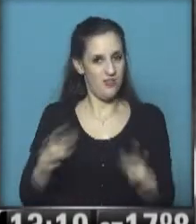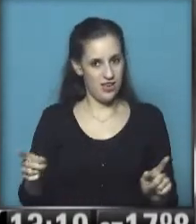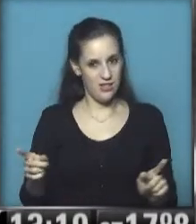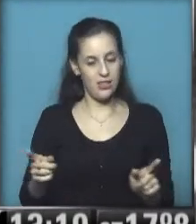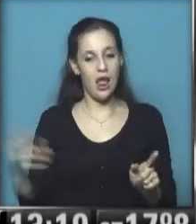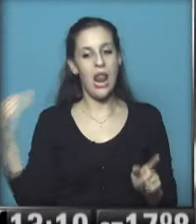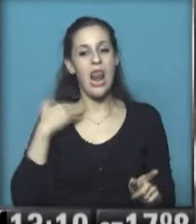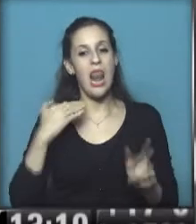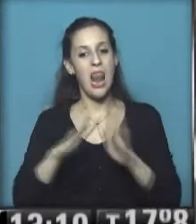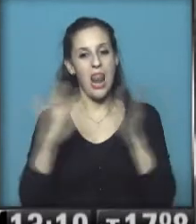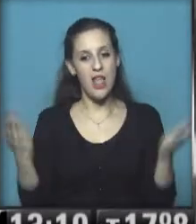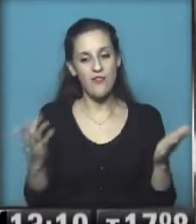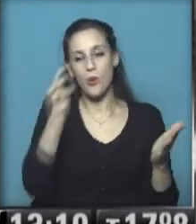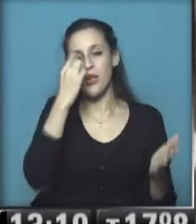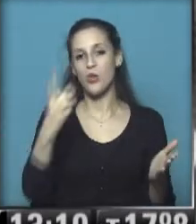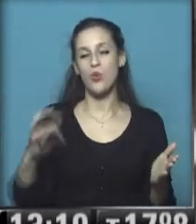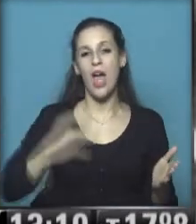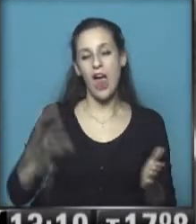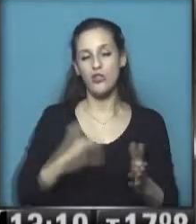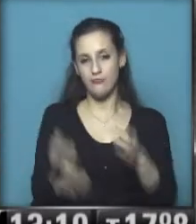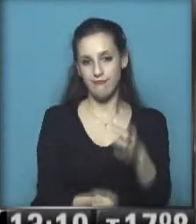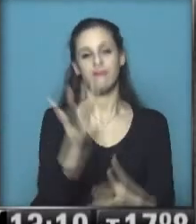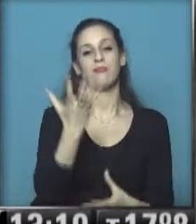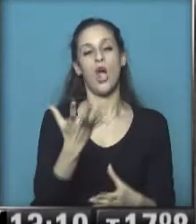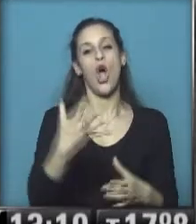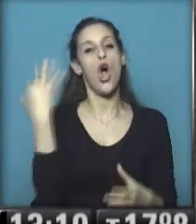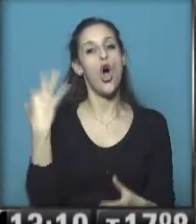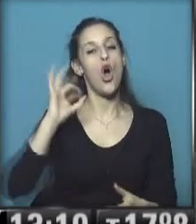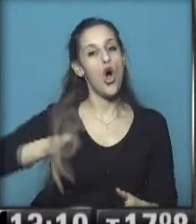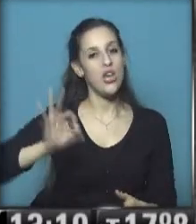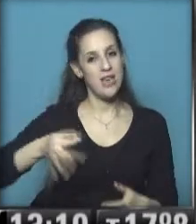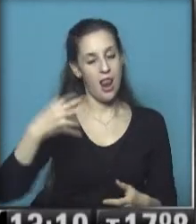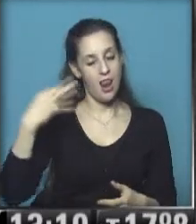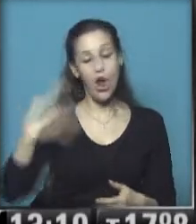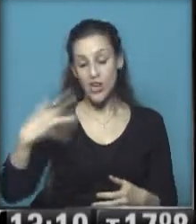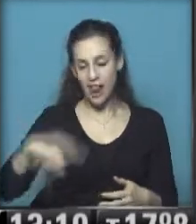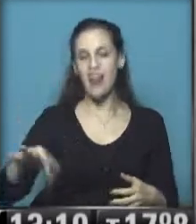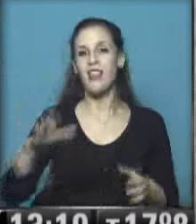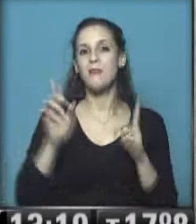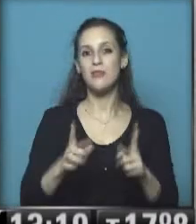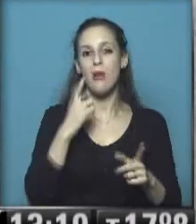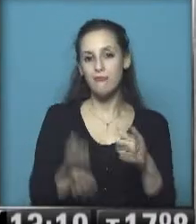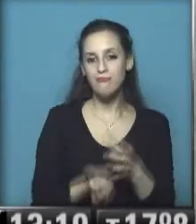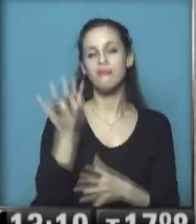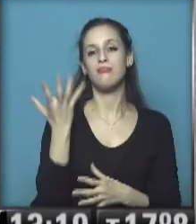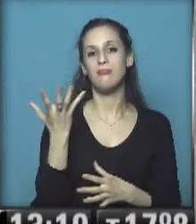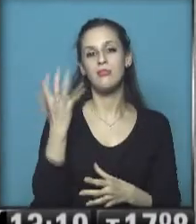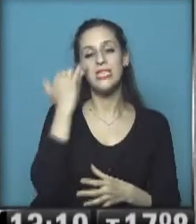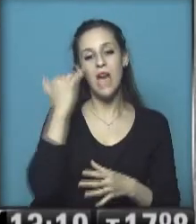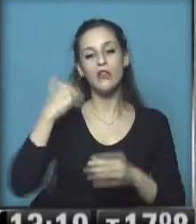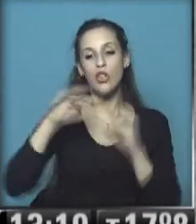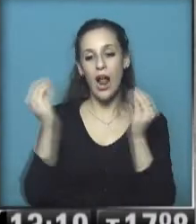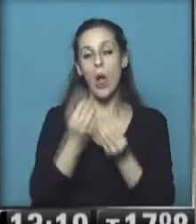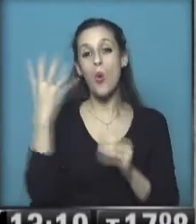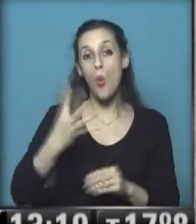hace 21 años en su edición original, llega a la cuarta edición. Me